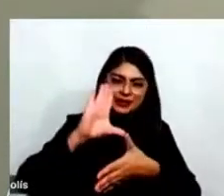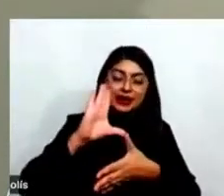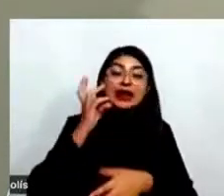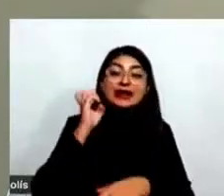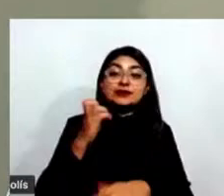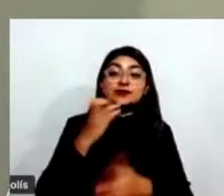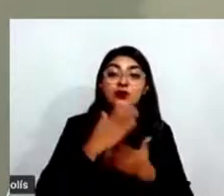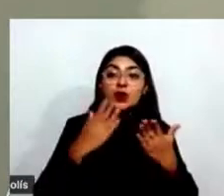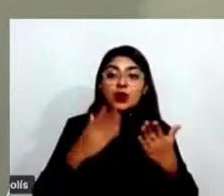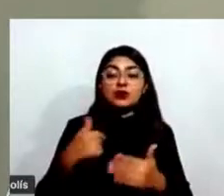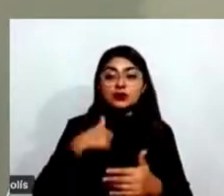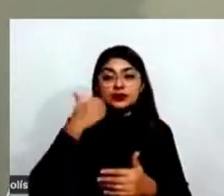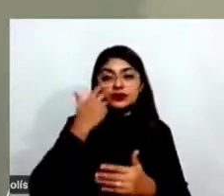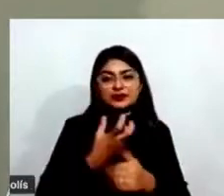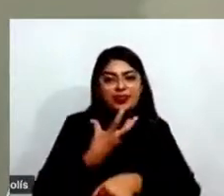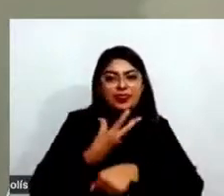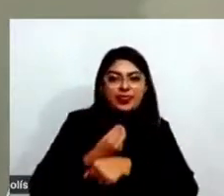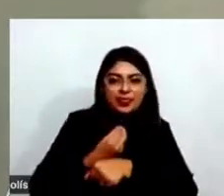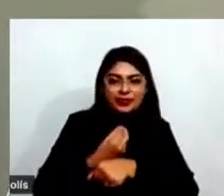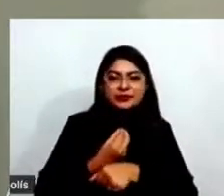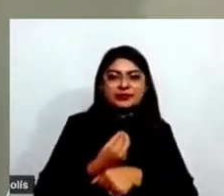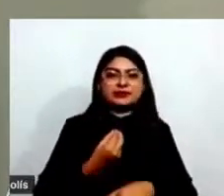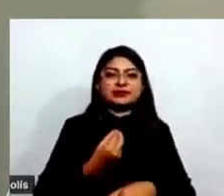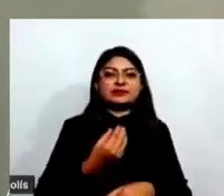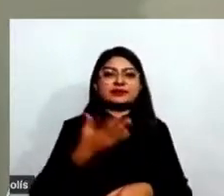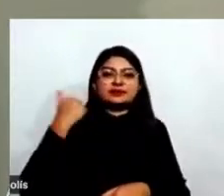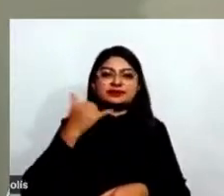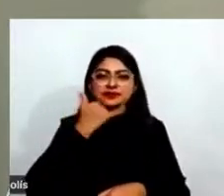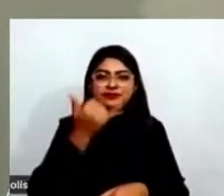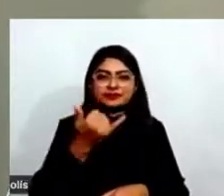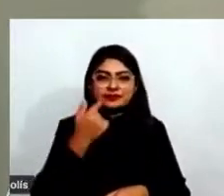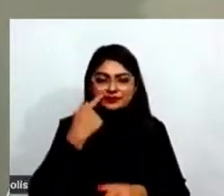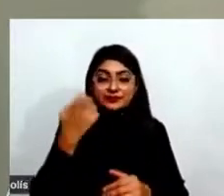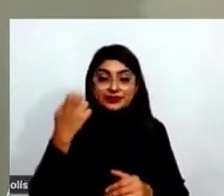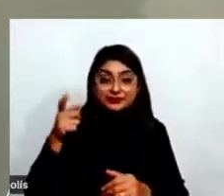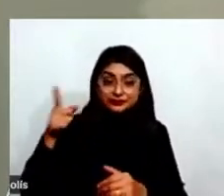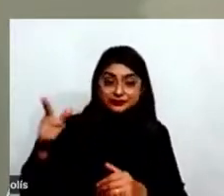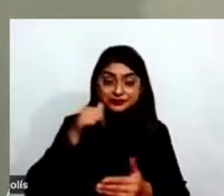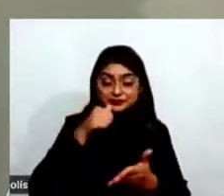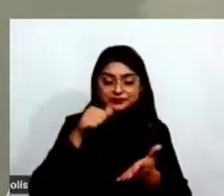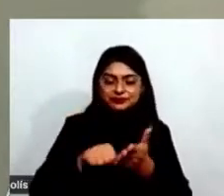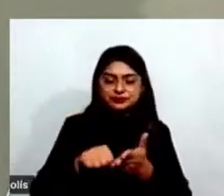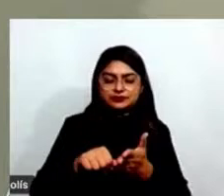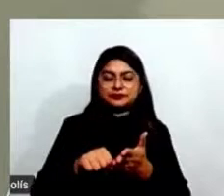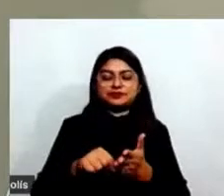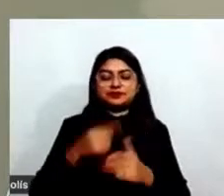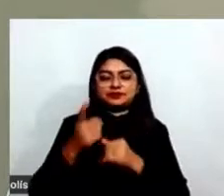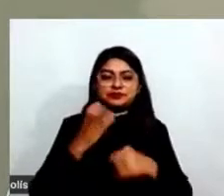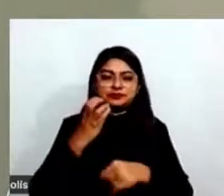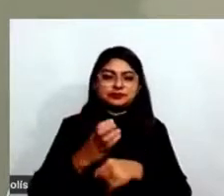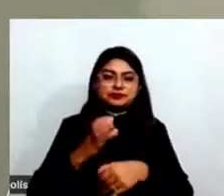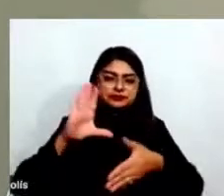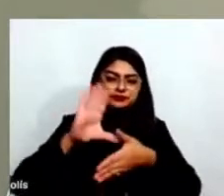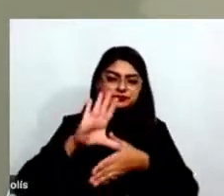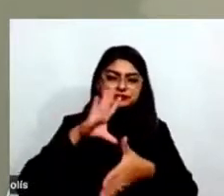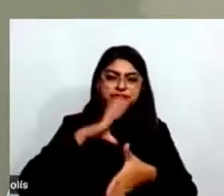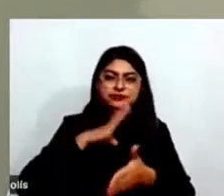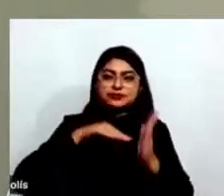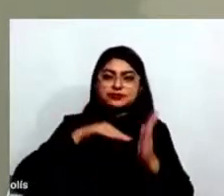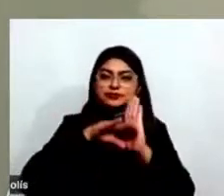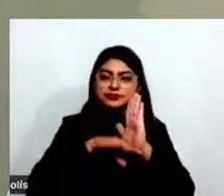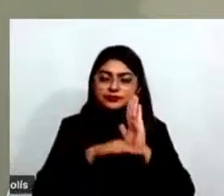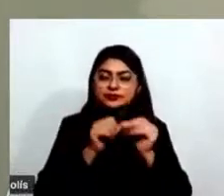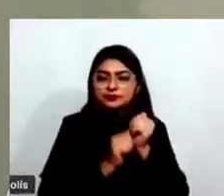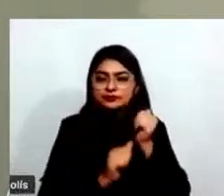corregir mi error. Precisamente bajo la idea de que la Carta Democrática Americana es que está el principio de separación y de independencia de los poderes.